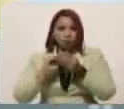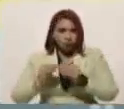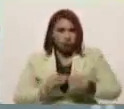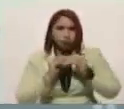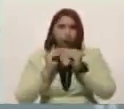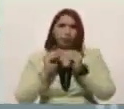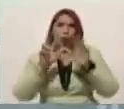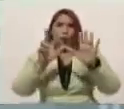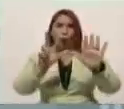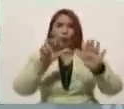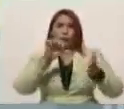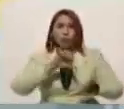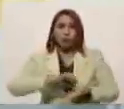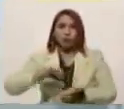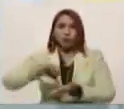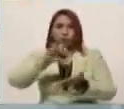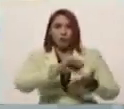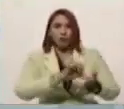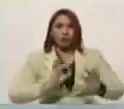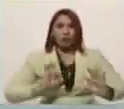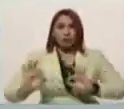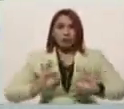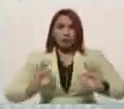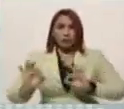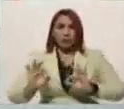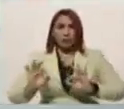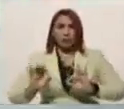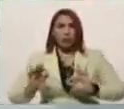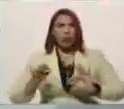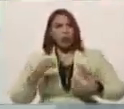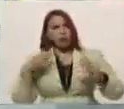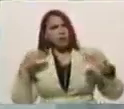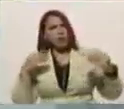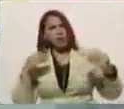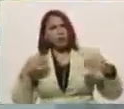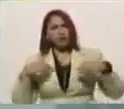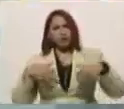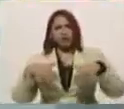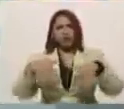8 centros de entrenamiento, veníamos hablando en la marcha militar.